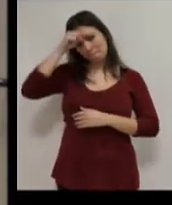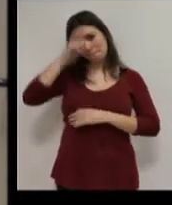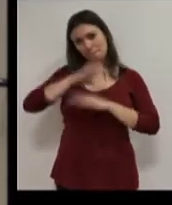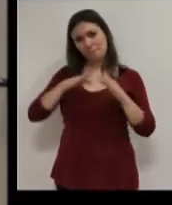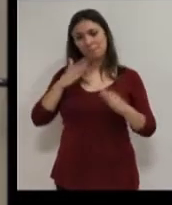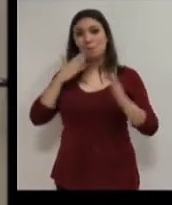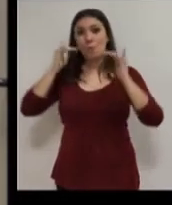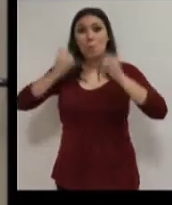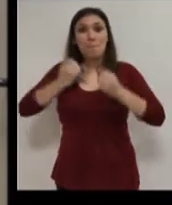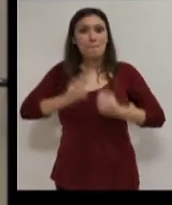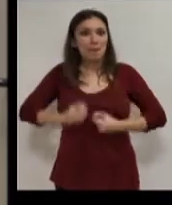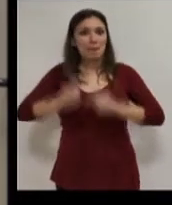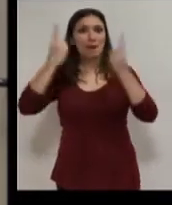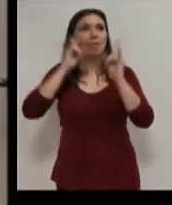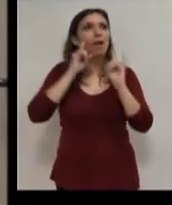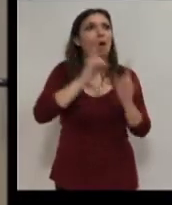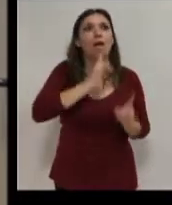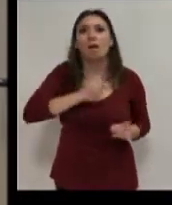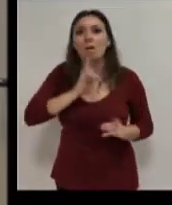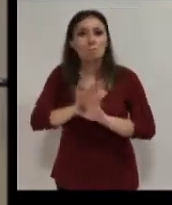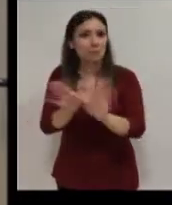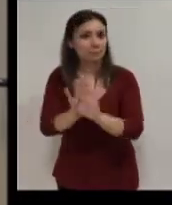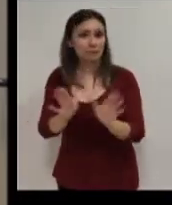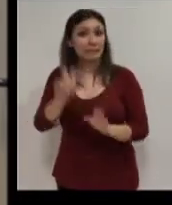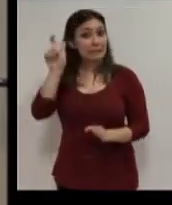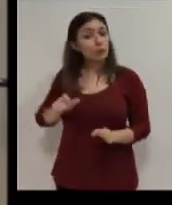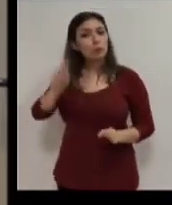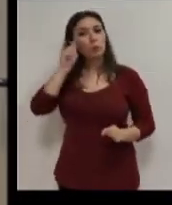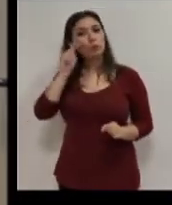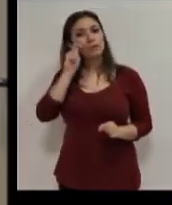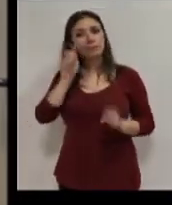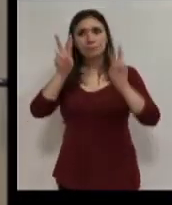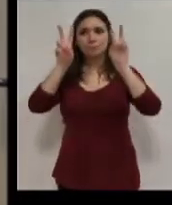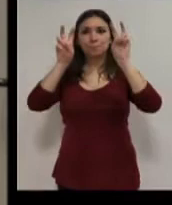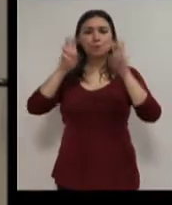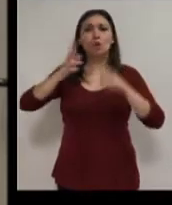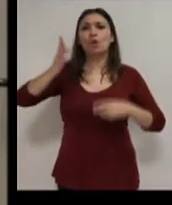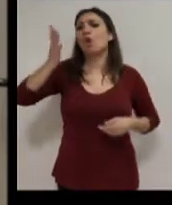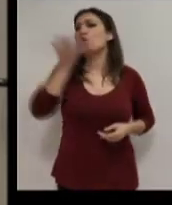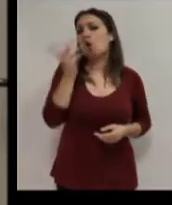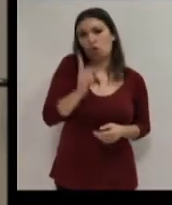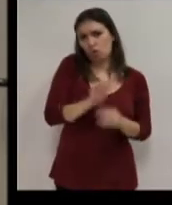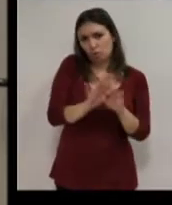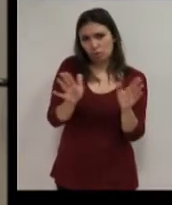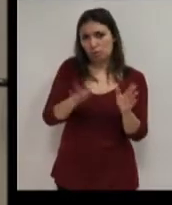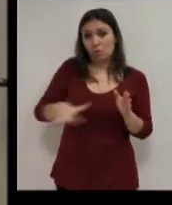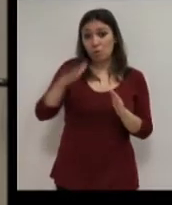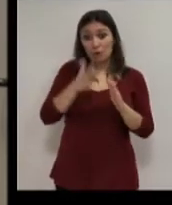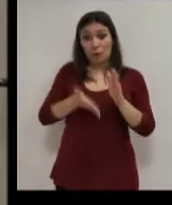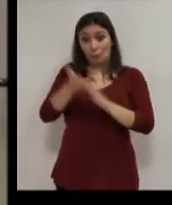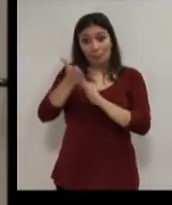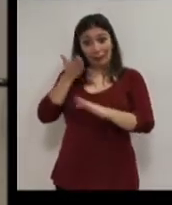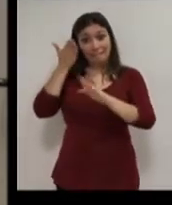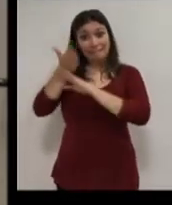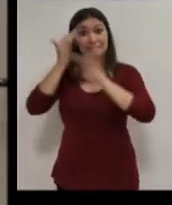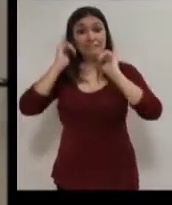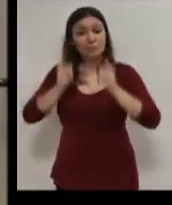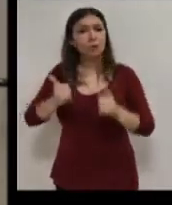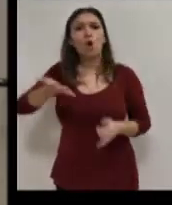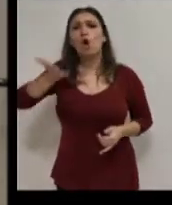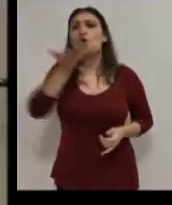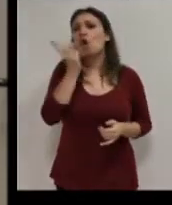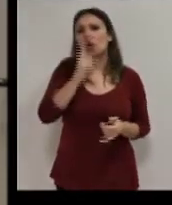es alguien que va a ver un sitio novedoso para él, admirar lo que ve y tal. Entonces no es una persona que conozca esencialmente